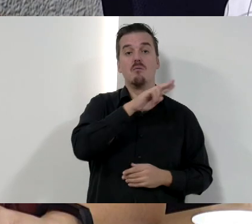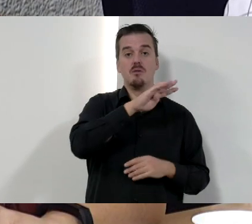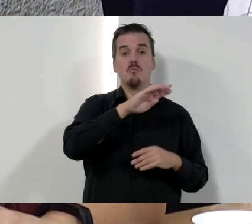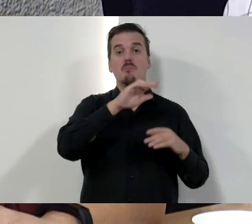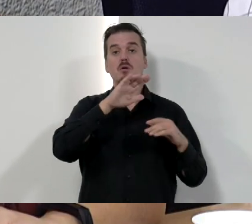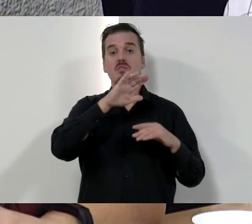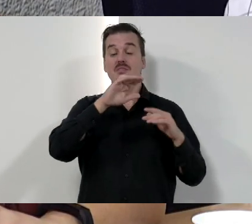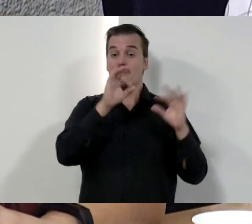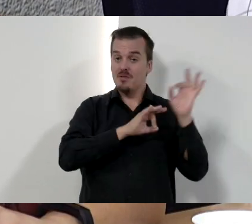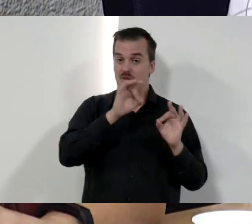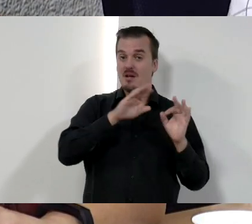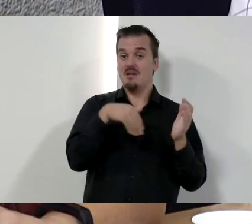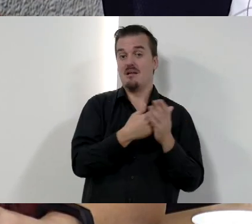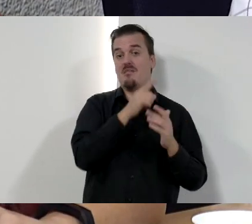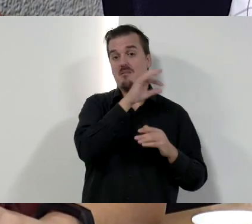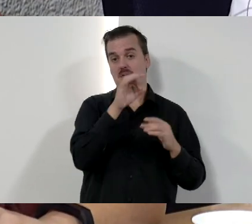140.000.